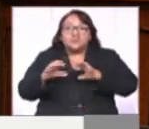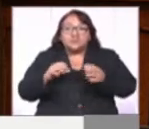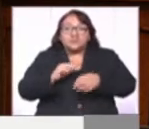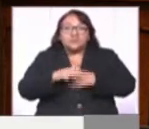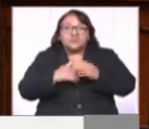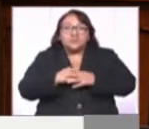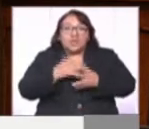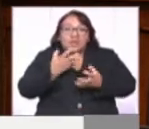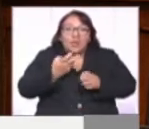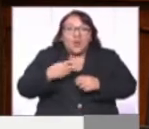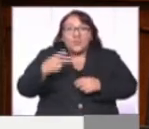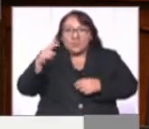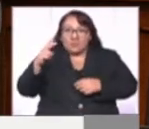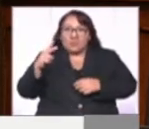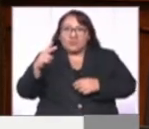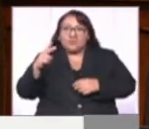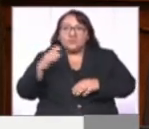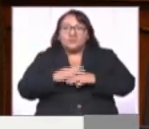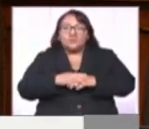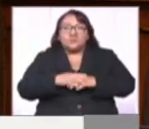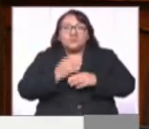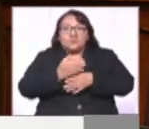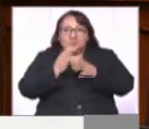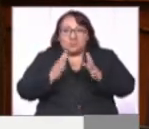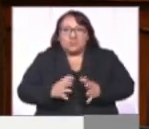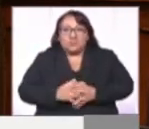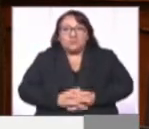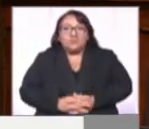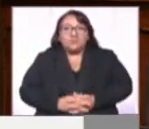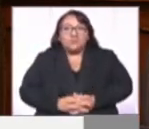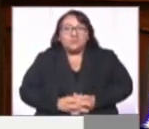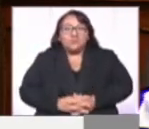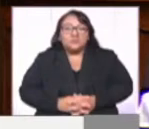de aumentar el tema de la base de la formalización.